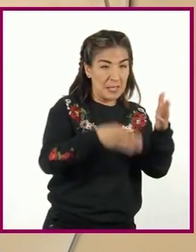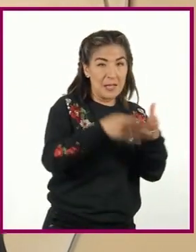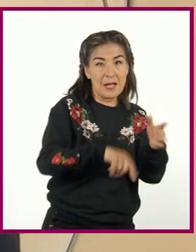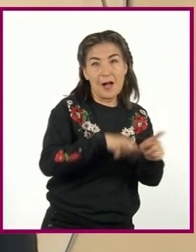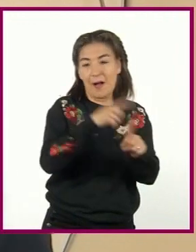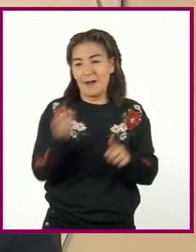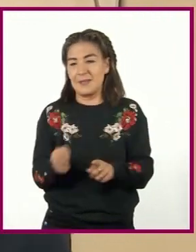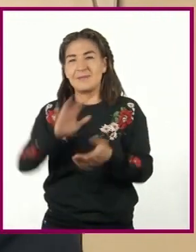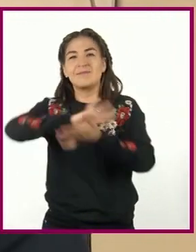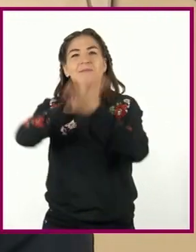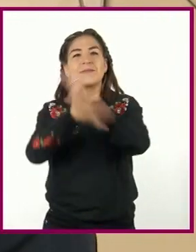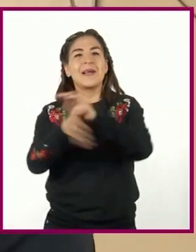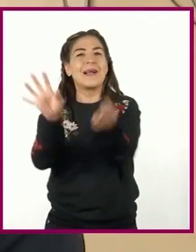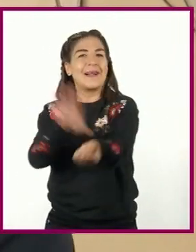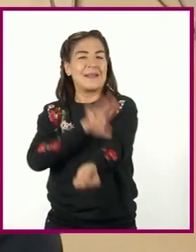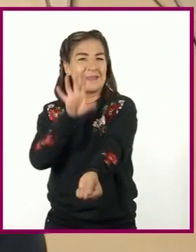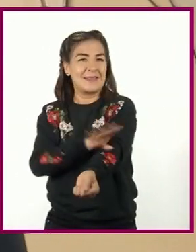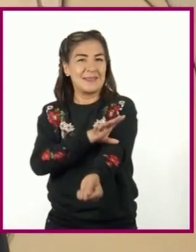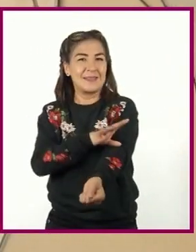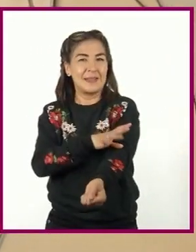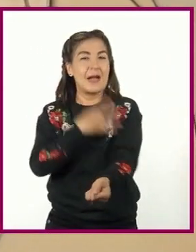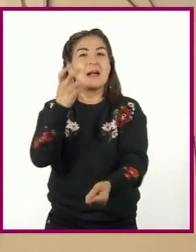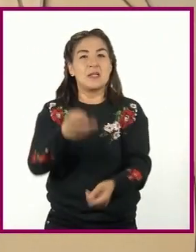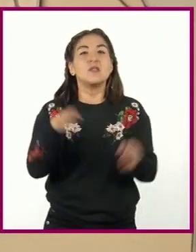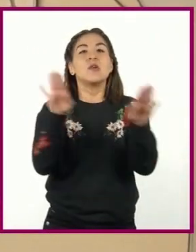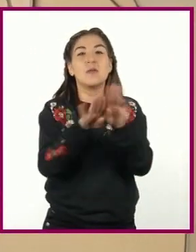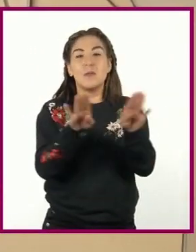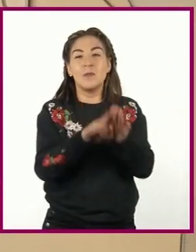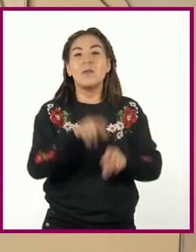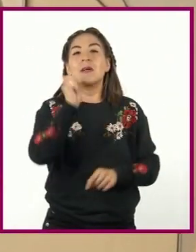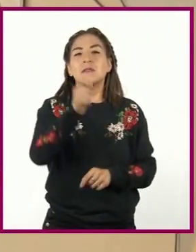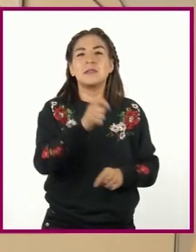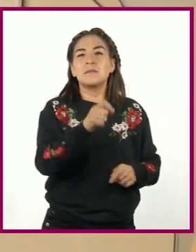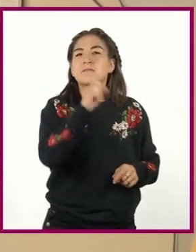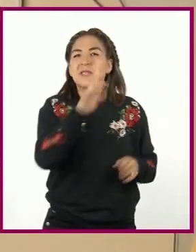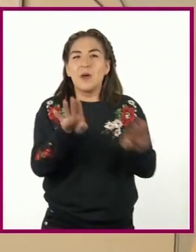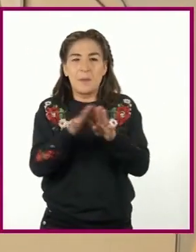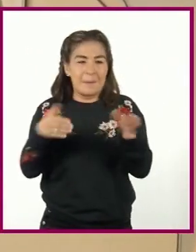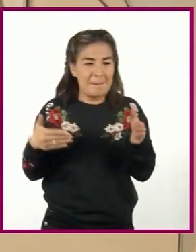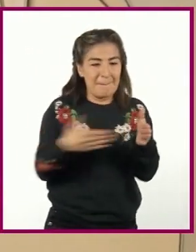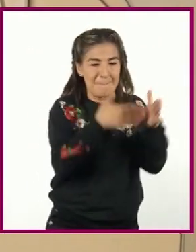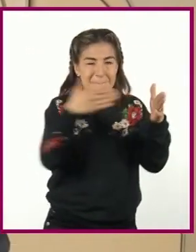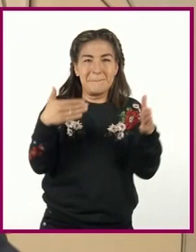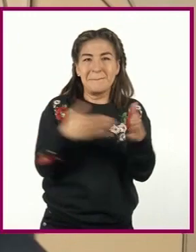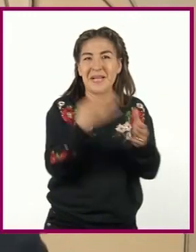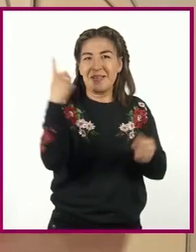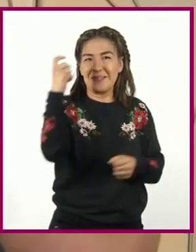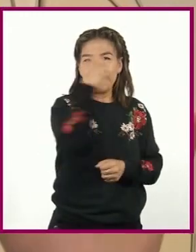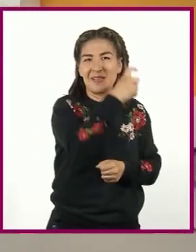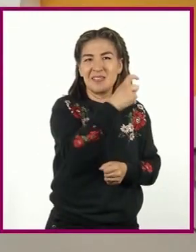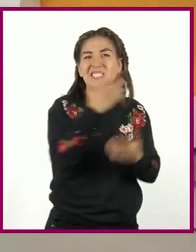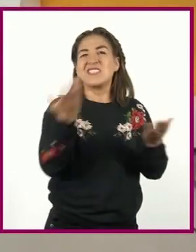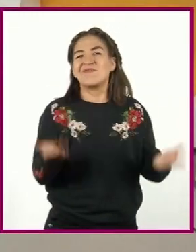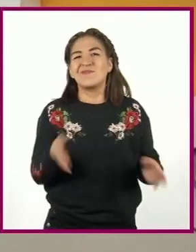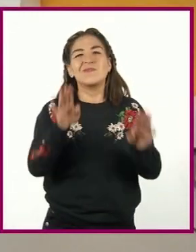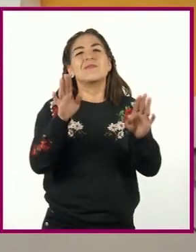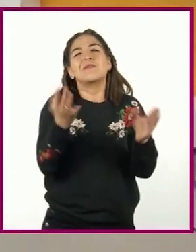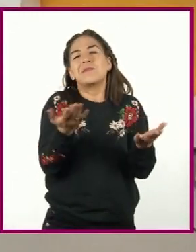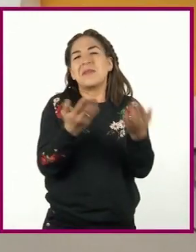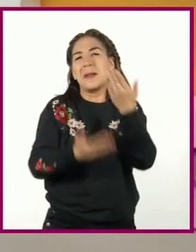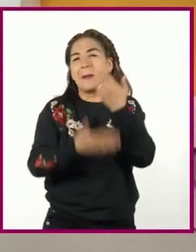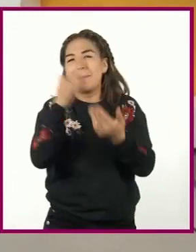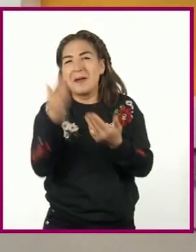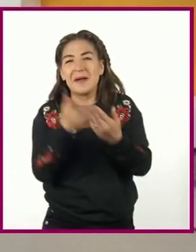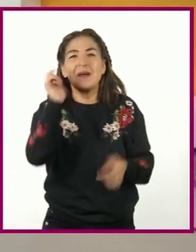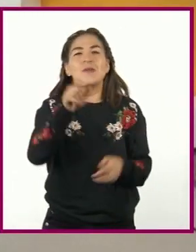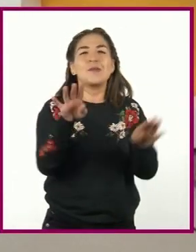Los conductores de electricidad ofrecen siempre una resistencia al paso de esta, por pequeña que sea, de